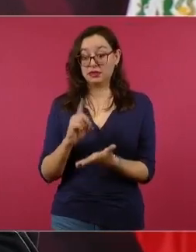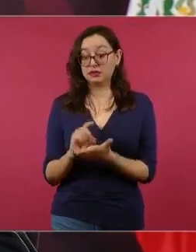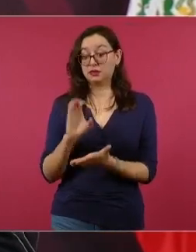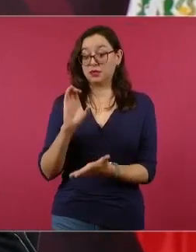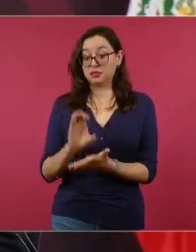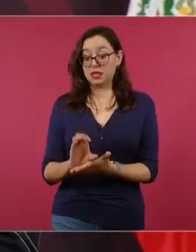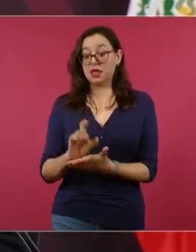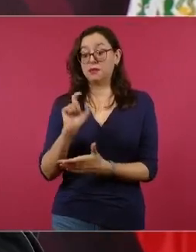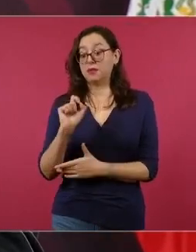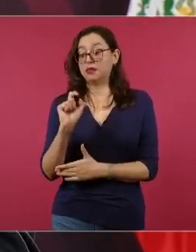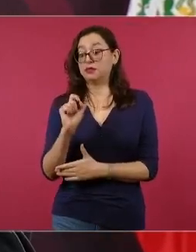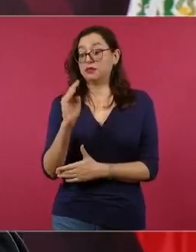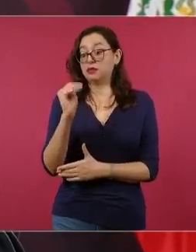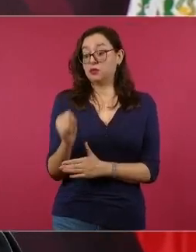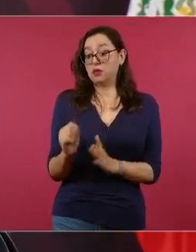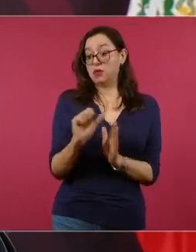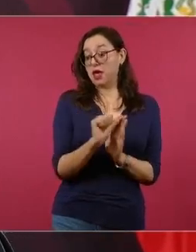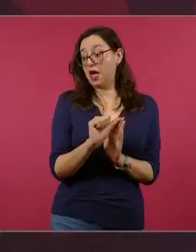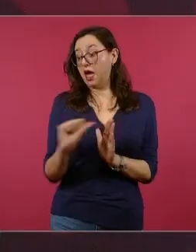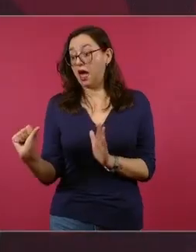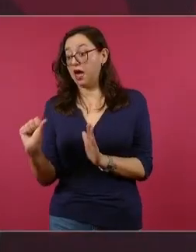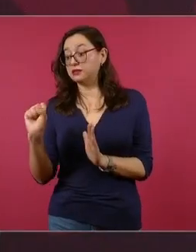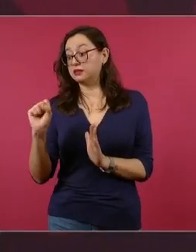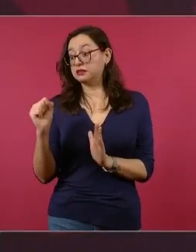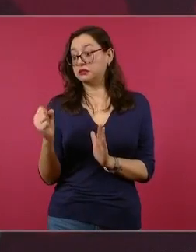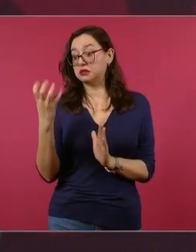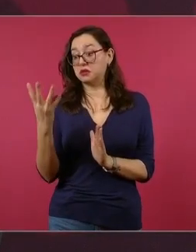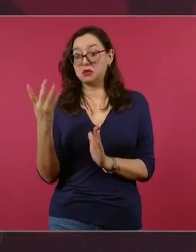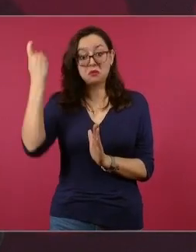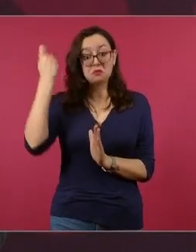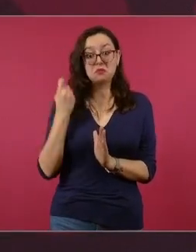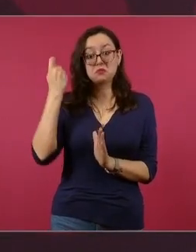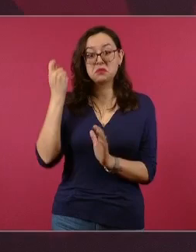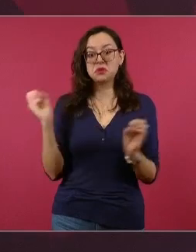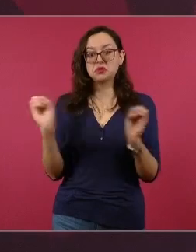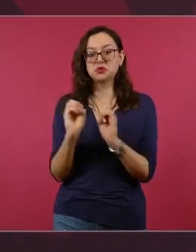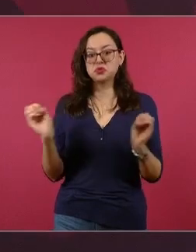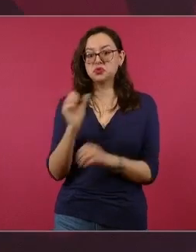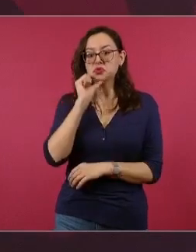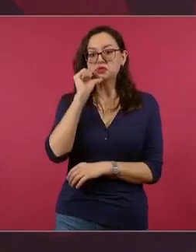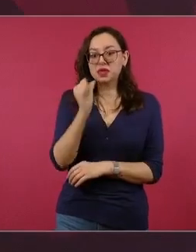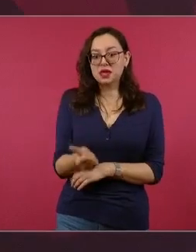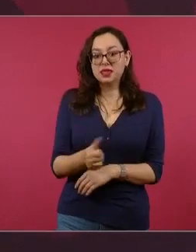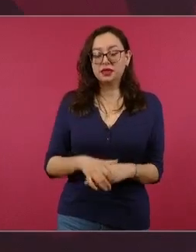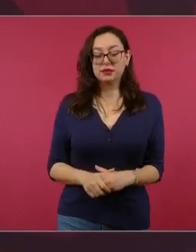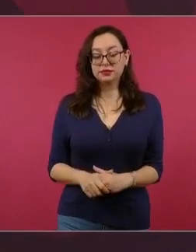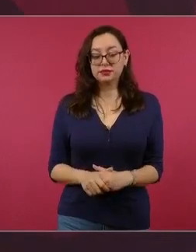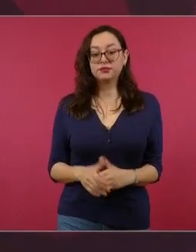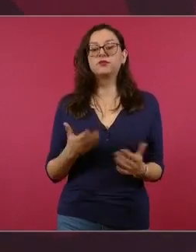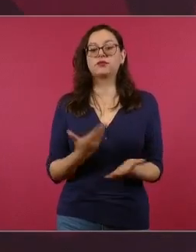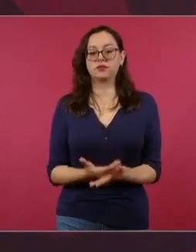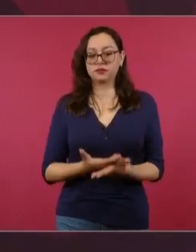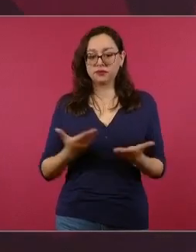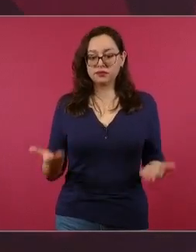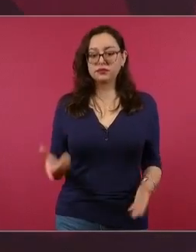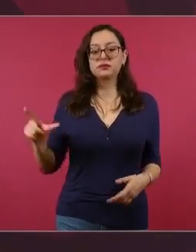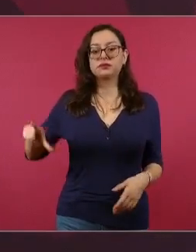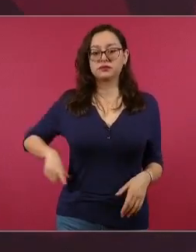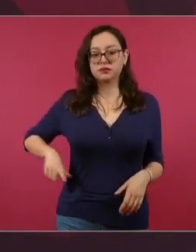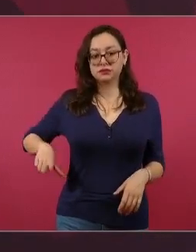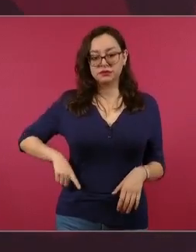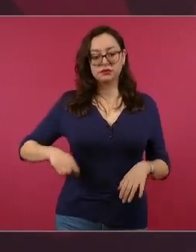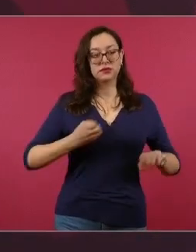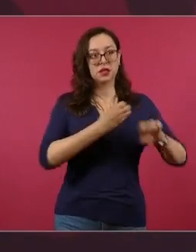64 no recibían pensión. Ahora llegamos a un acuerdo con los gobiernos estatales, que se han portado muy